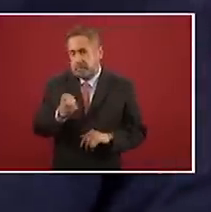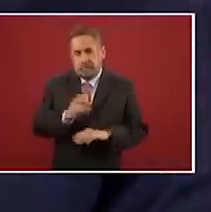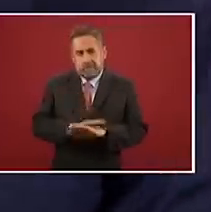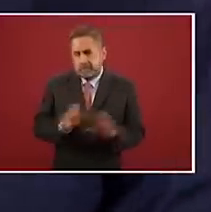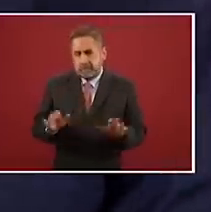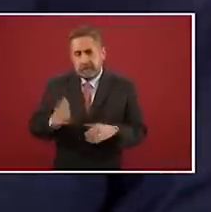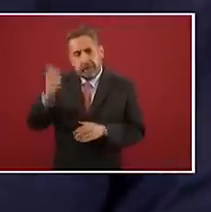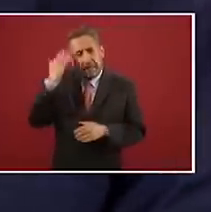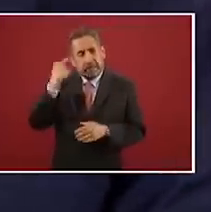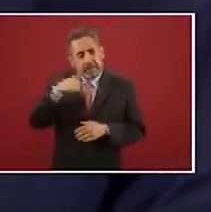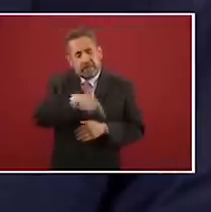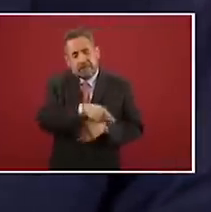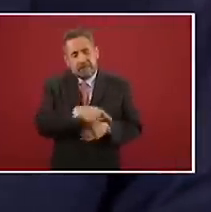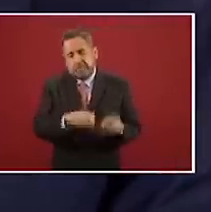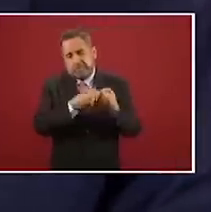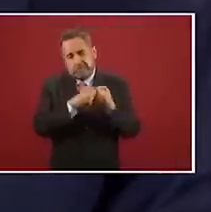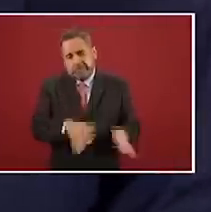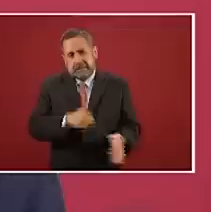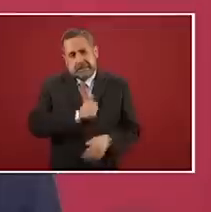dañino